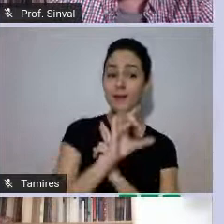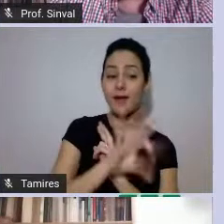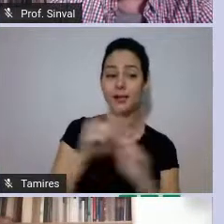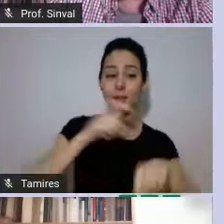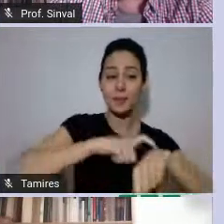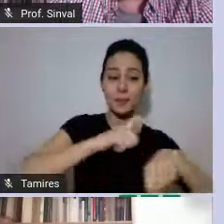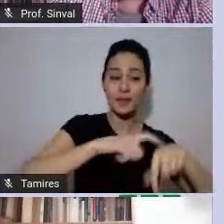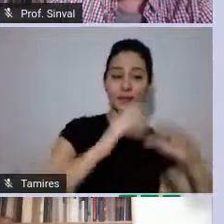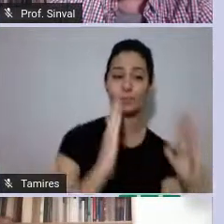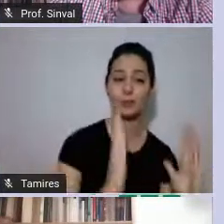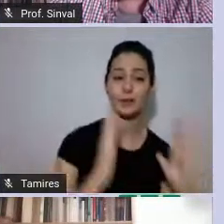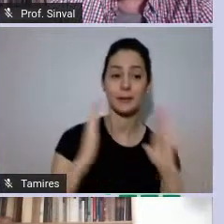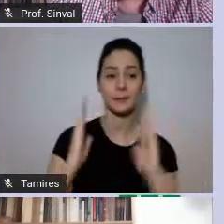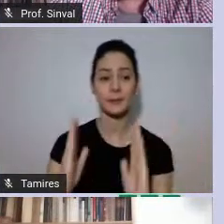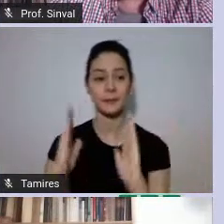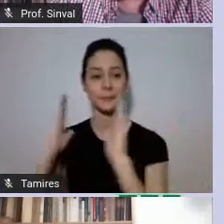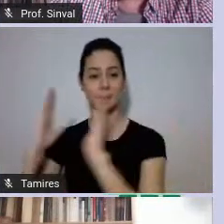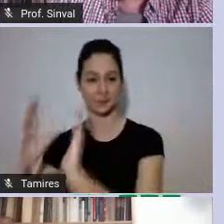momentos?